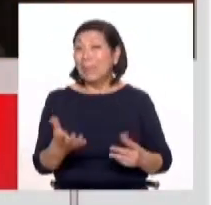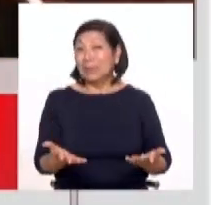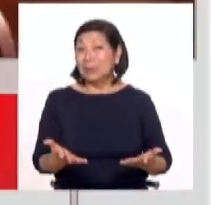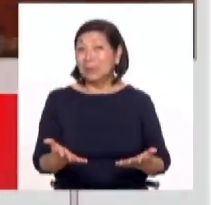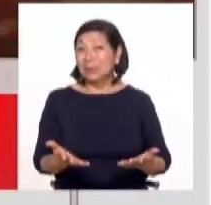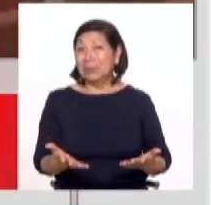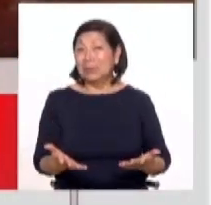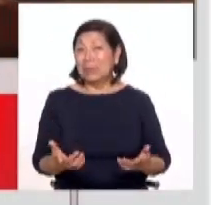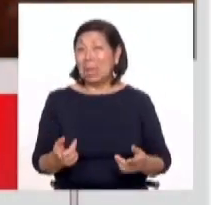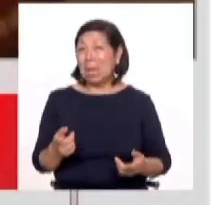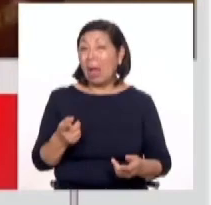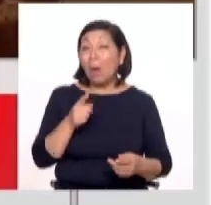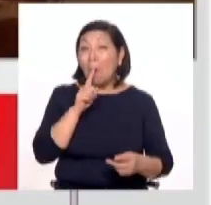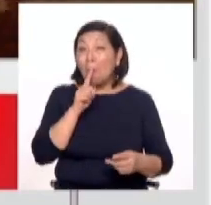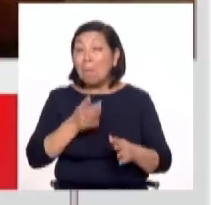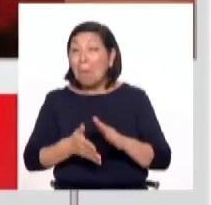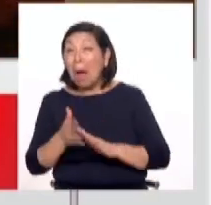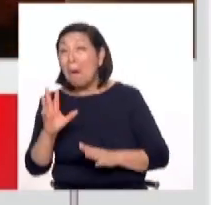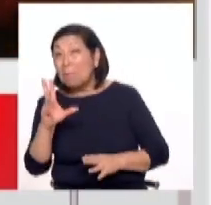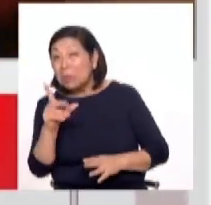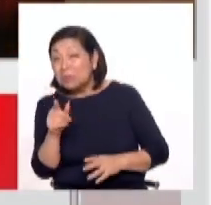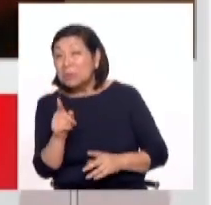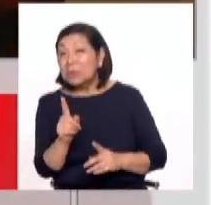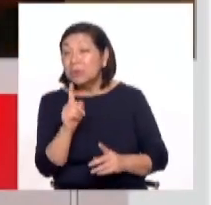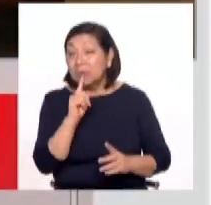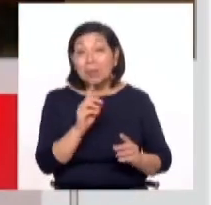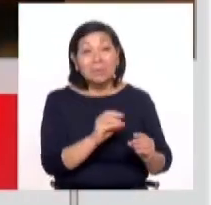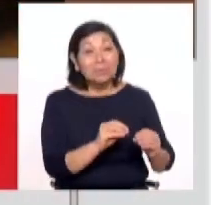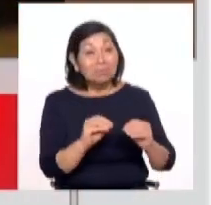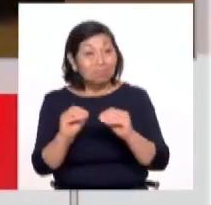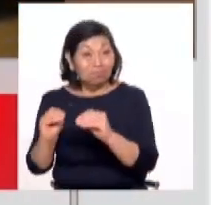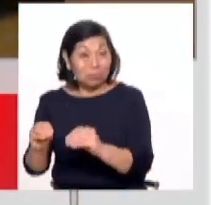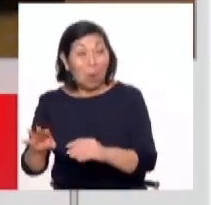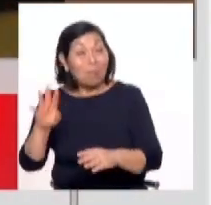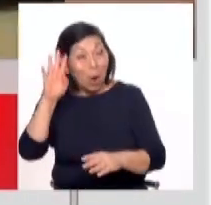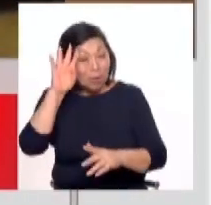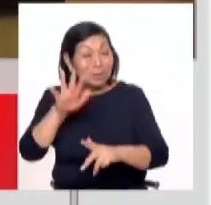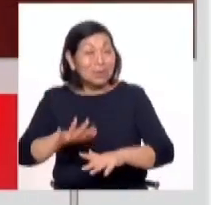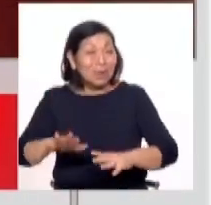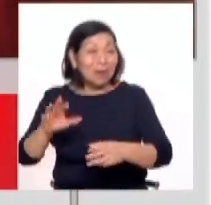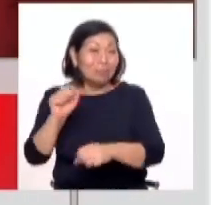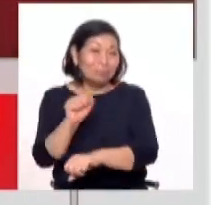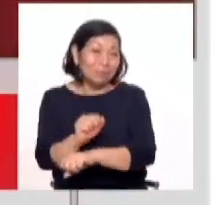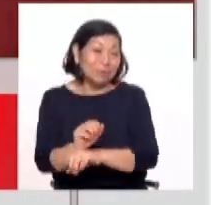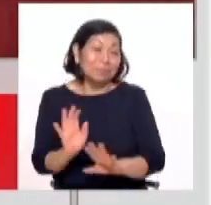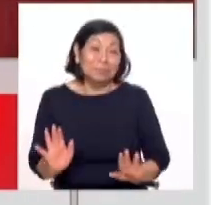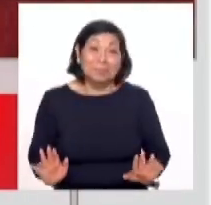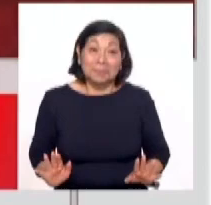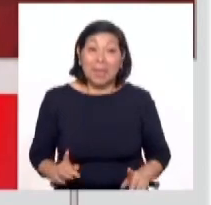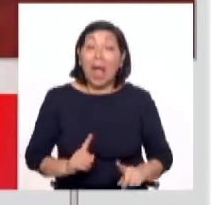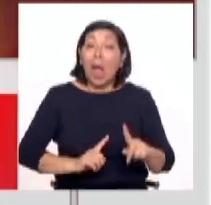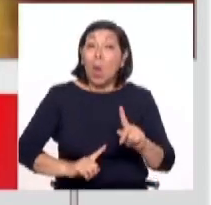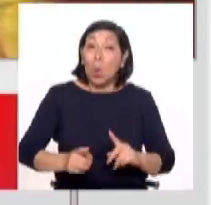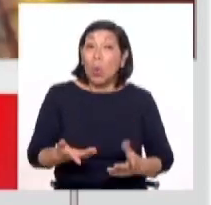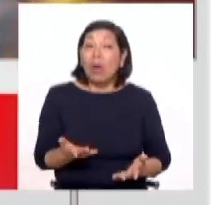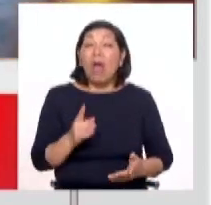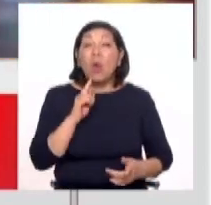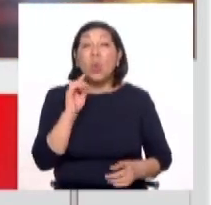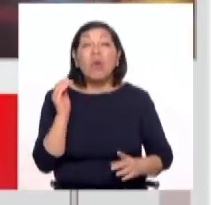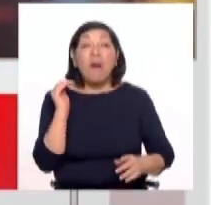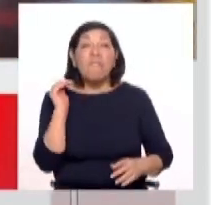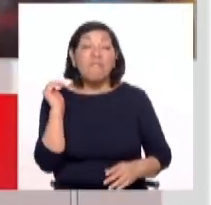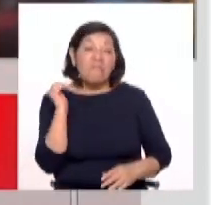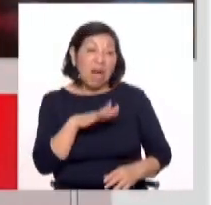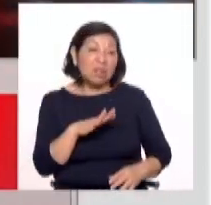está pedido por la justicia, automáticamente será conducido a la dependencia policial. Tenemos la división de estafas